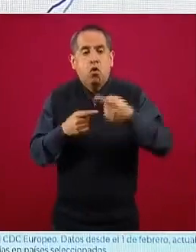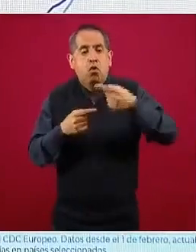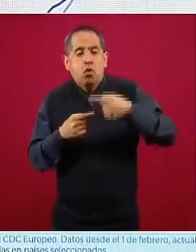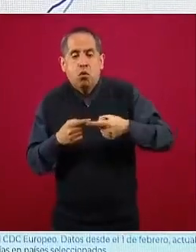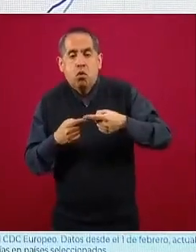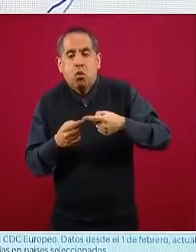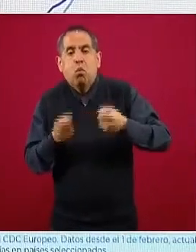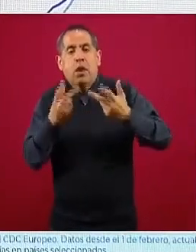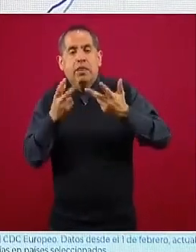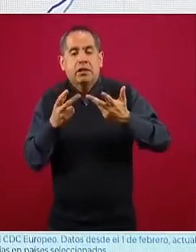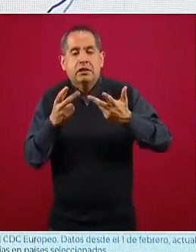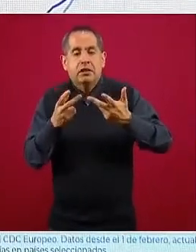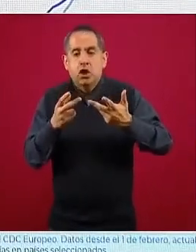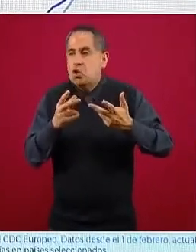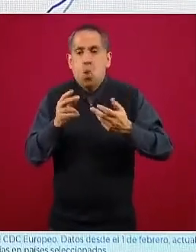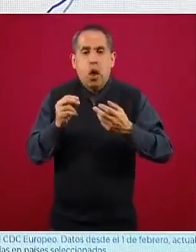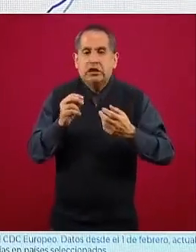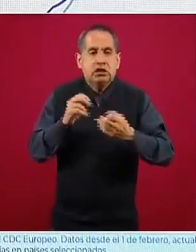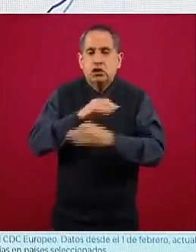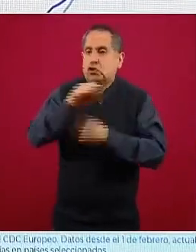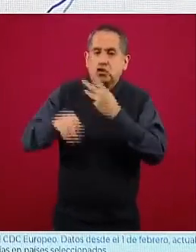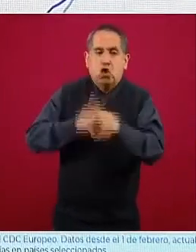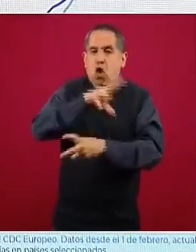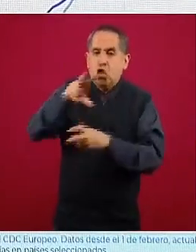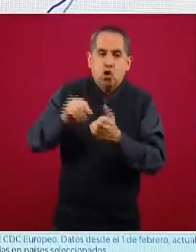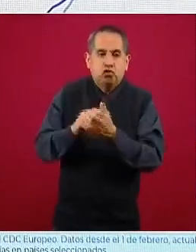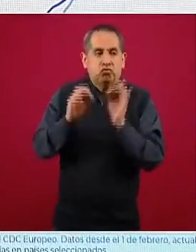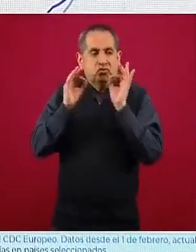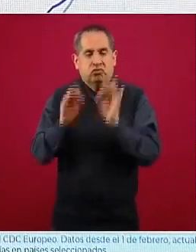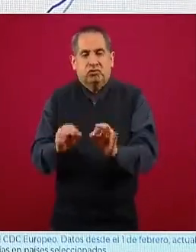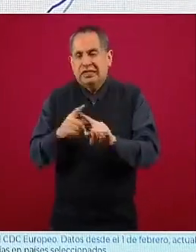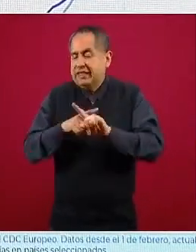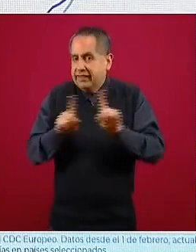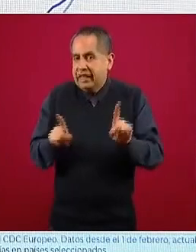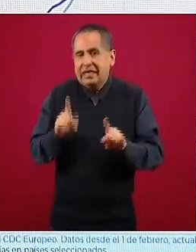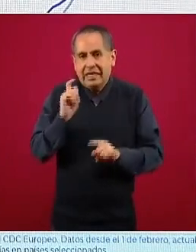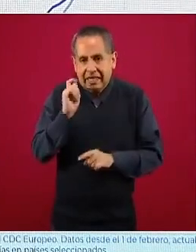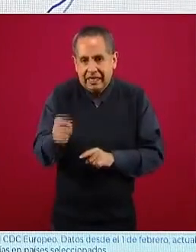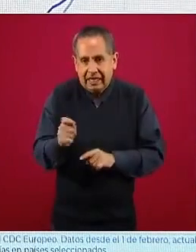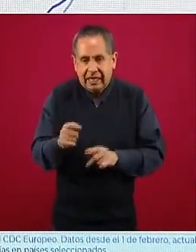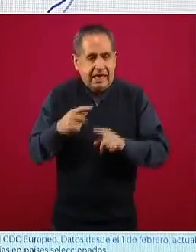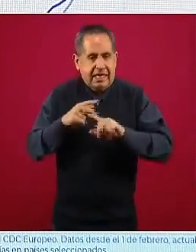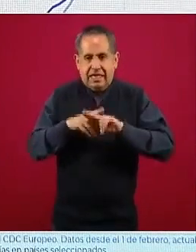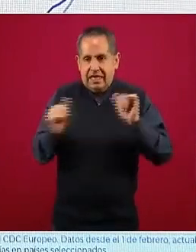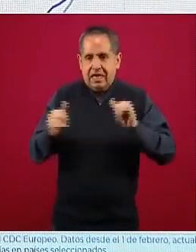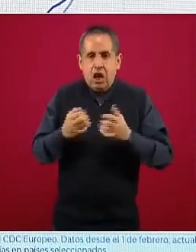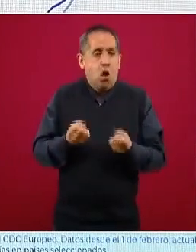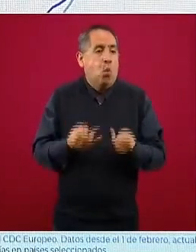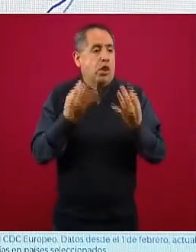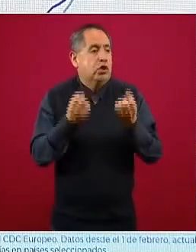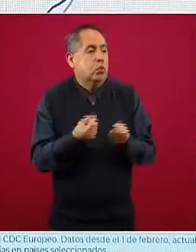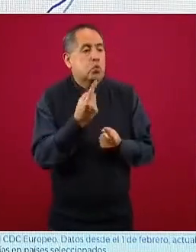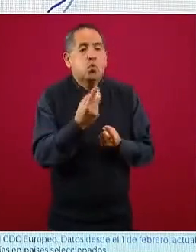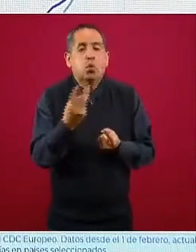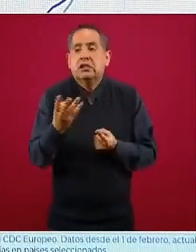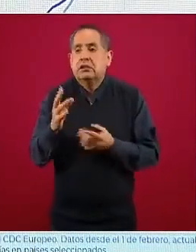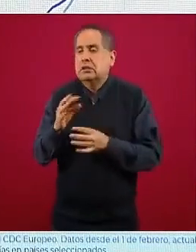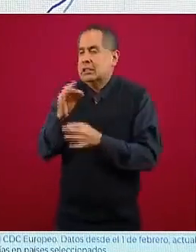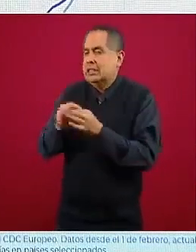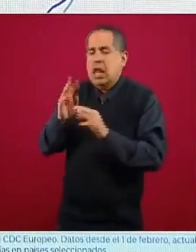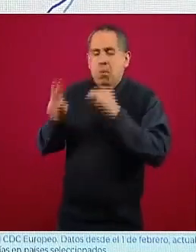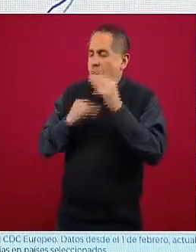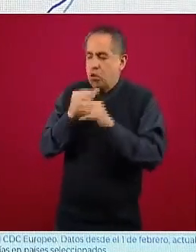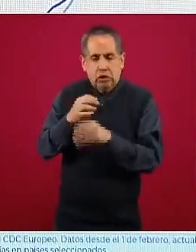denominador que no representa el total de casos, como no lo representa ninguna cuenta de casos en el mundo entero,